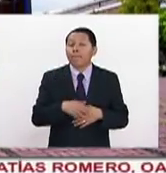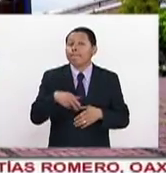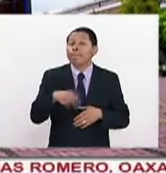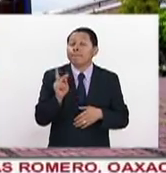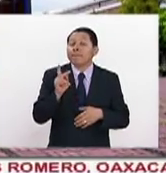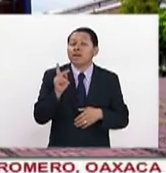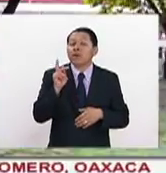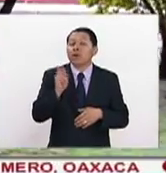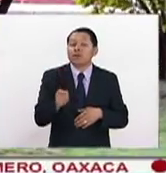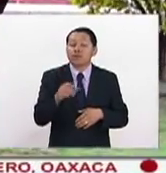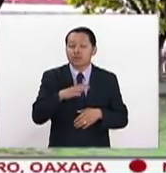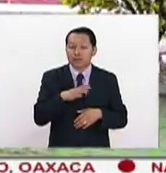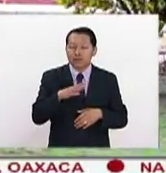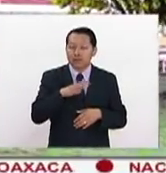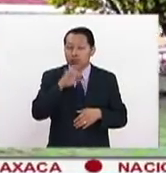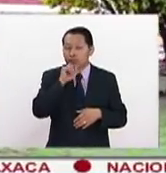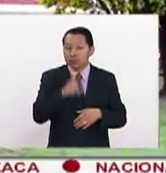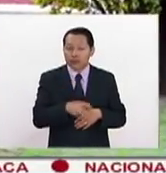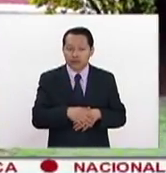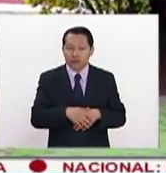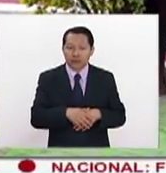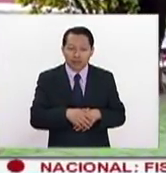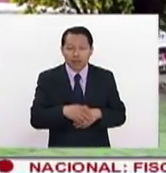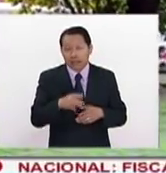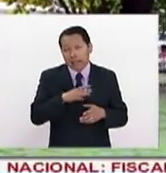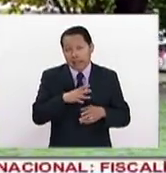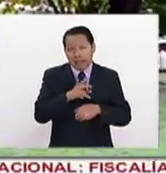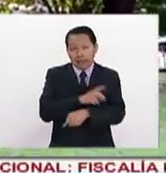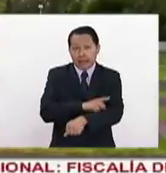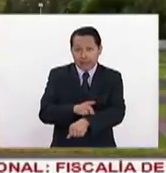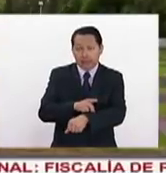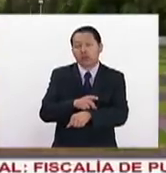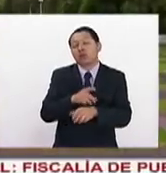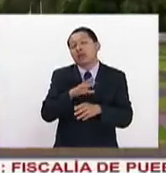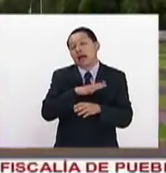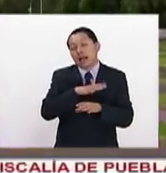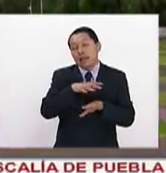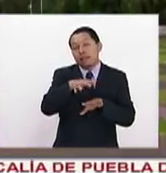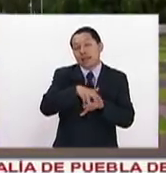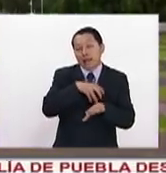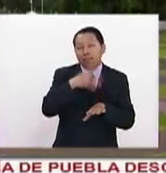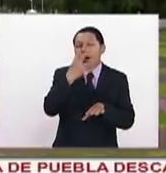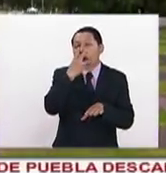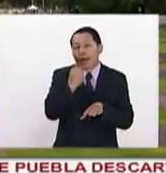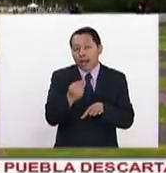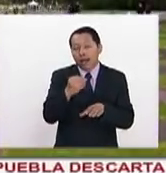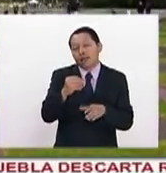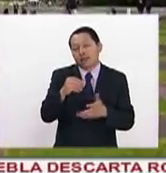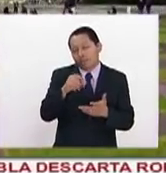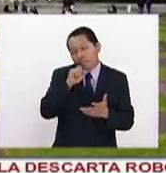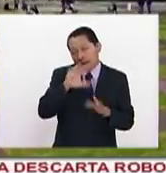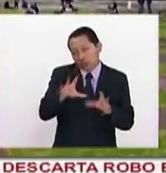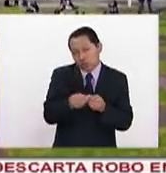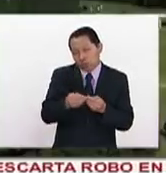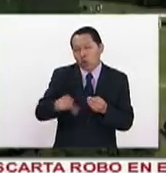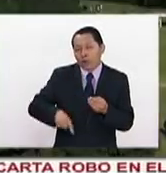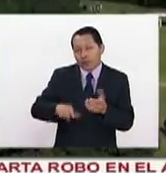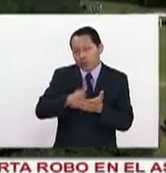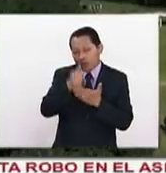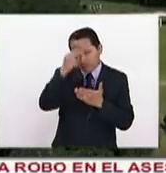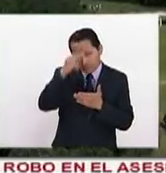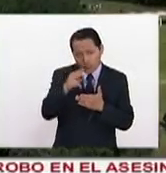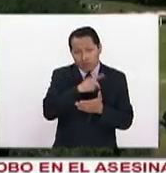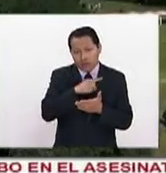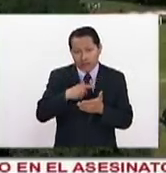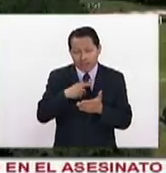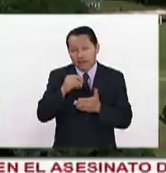las autoridades perimetrales, es decir, las autoridades delegacionales, Tlalpan, Coyoacán y por supuesto del gobierno de la Ciudad de México, deben de realizar labores